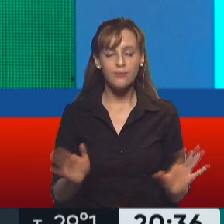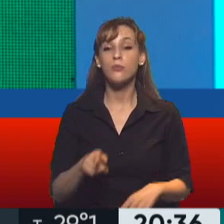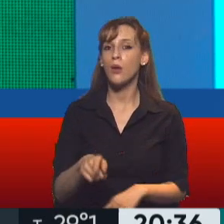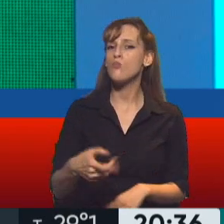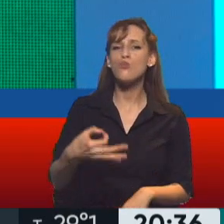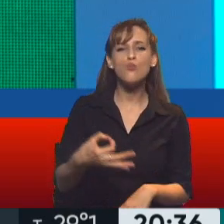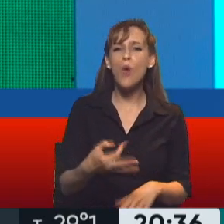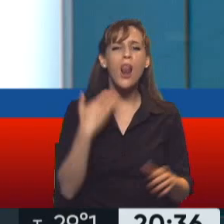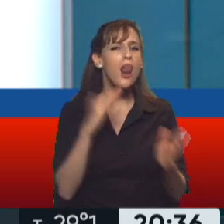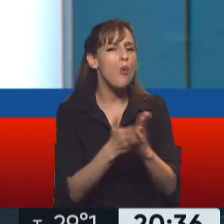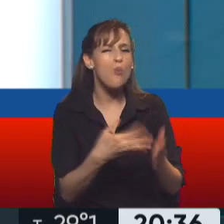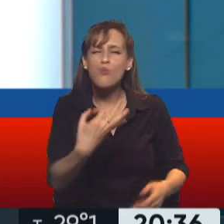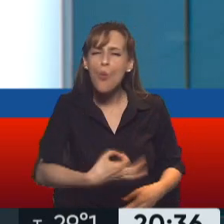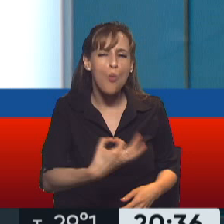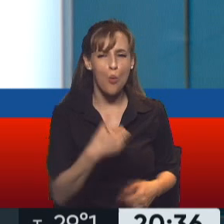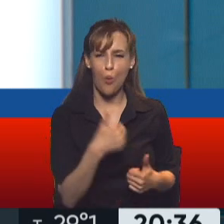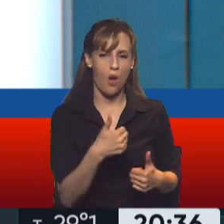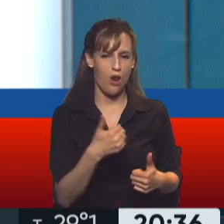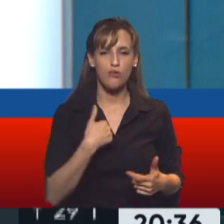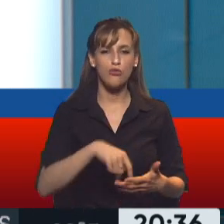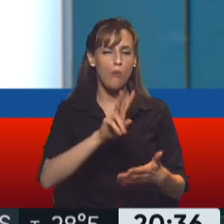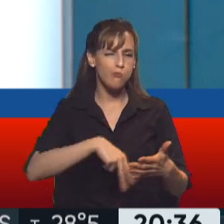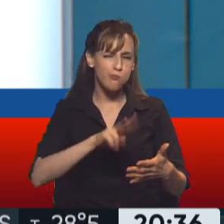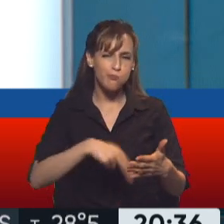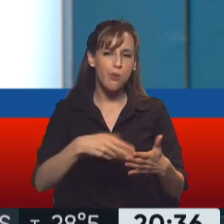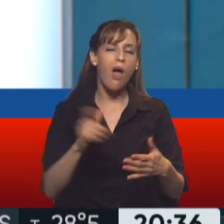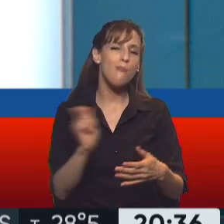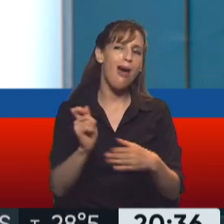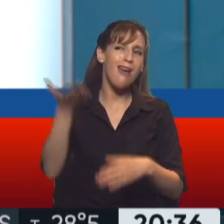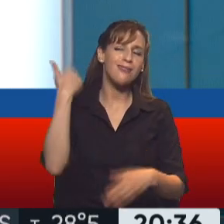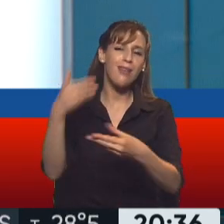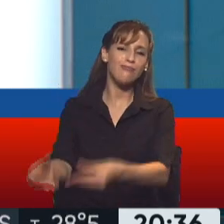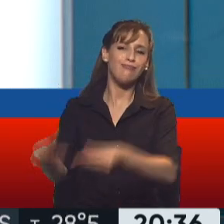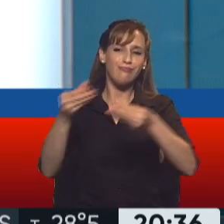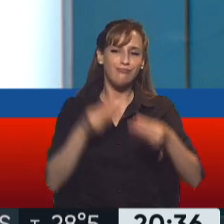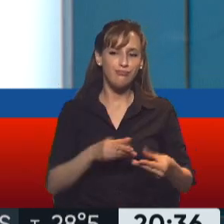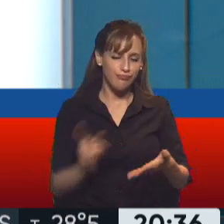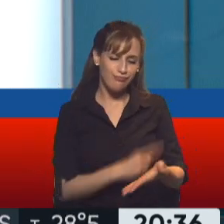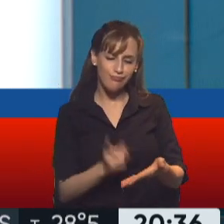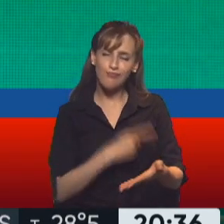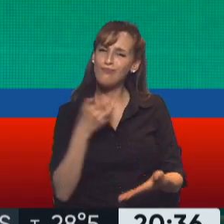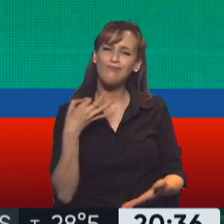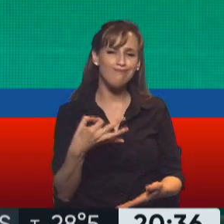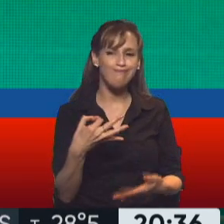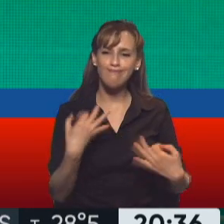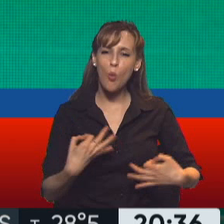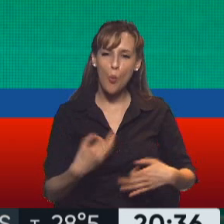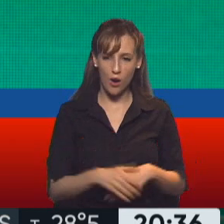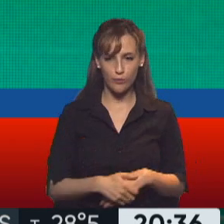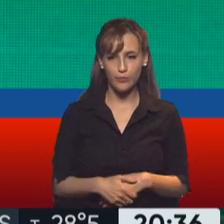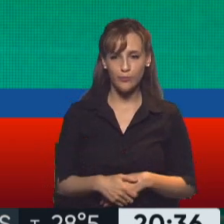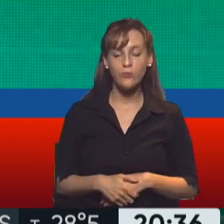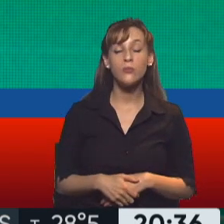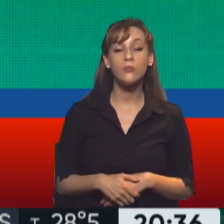contento. Bueno, es muy, muy bueno. No, muchas gracias. Es muy bueno, lo leí hace meses, lo recibí hace meses. Es excelente. Bien. Bueno,